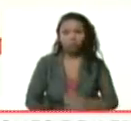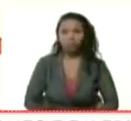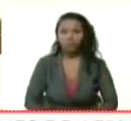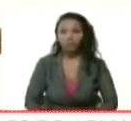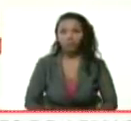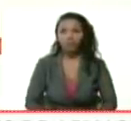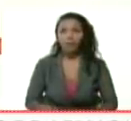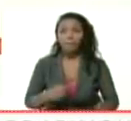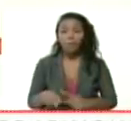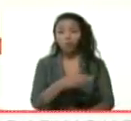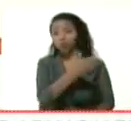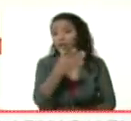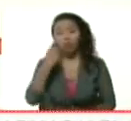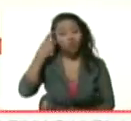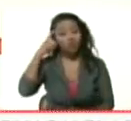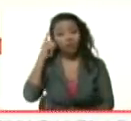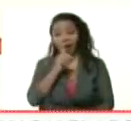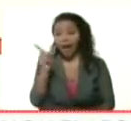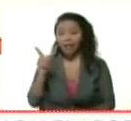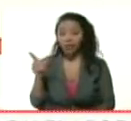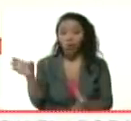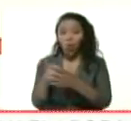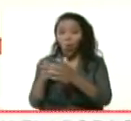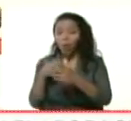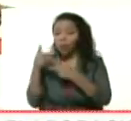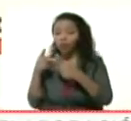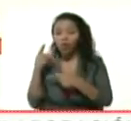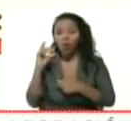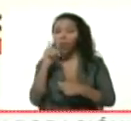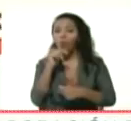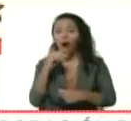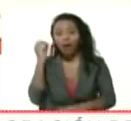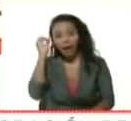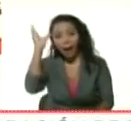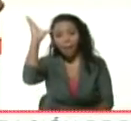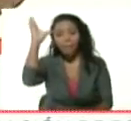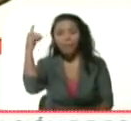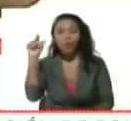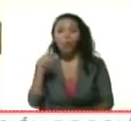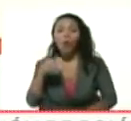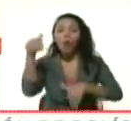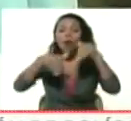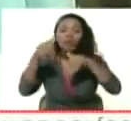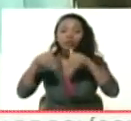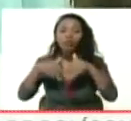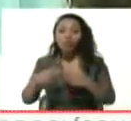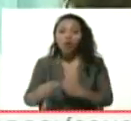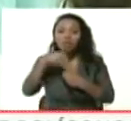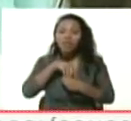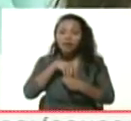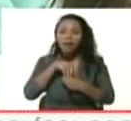pero usted no sabe de que esos partidos sean capaces de hacer una elección interna, para nada,